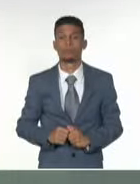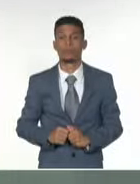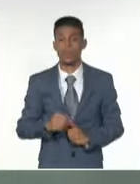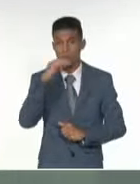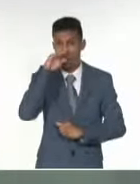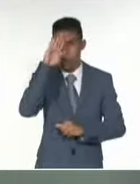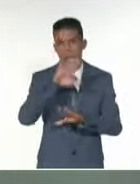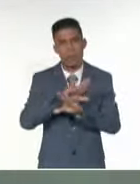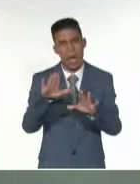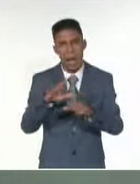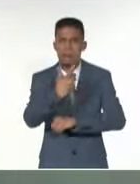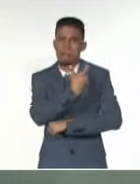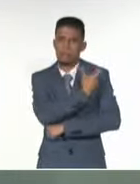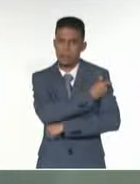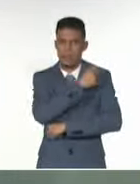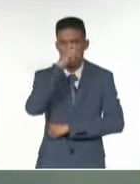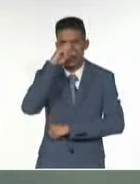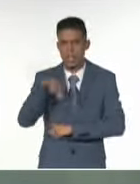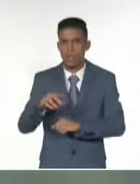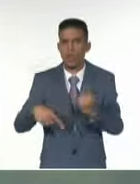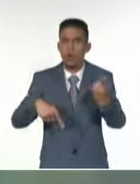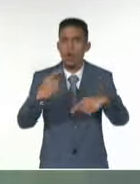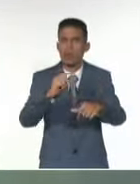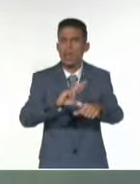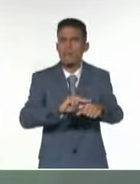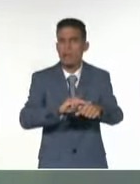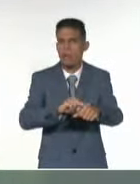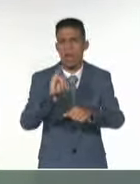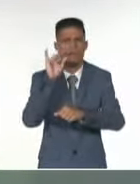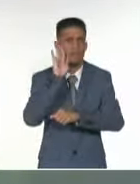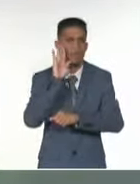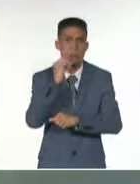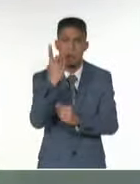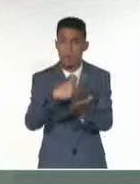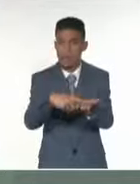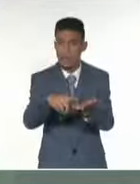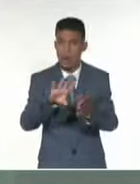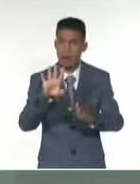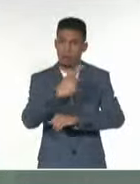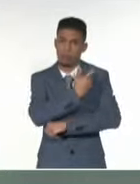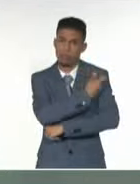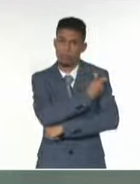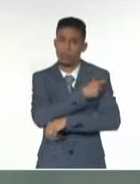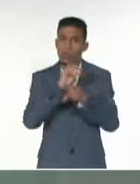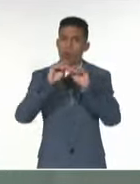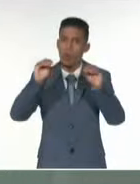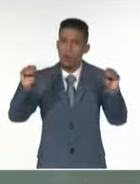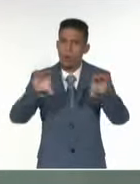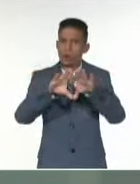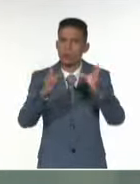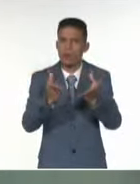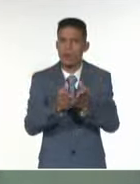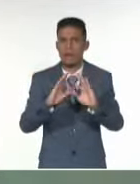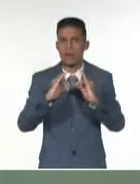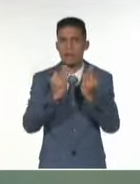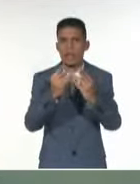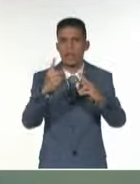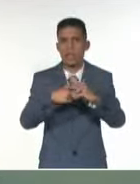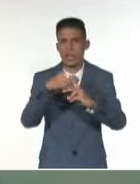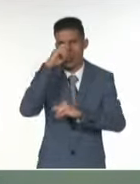Inmuniza a su población pediátrica contra la poliomielitis. Una primera semana de vacunación convoca a las familias y sus pequeños en los